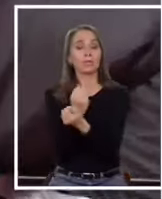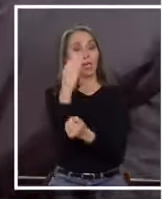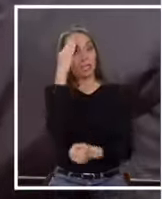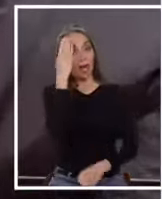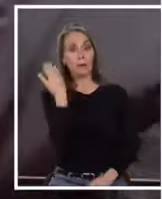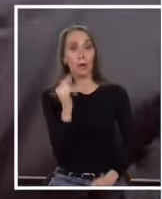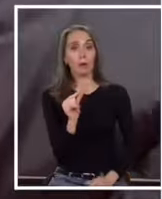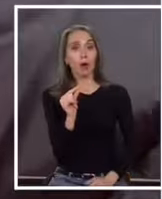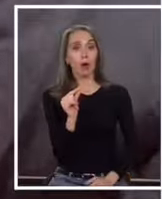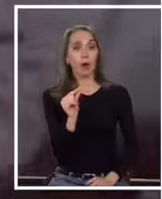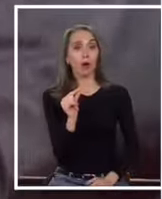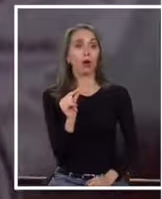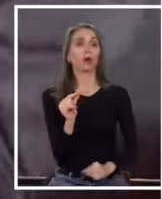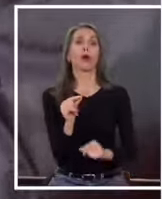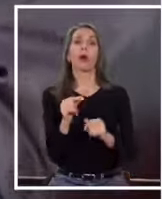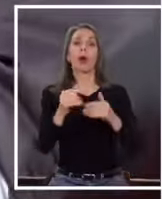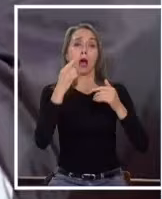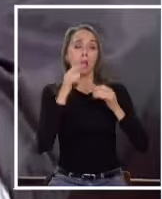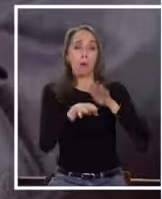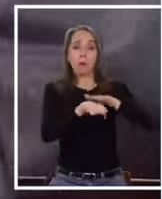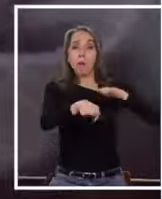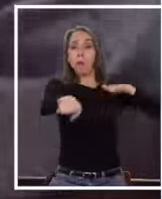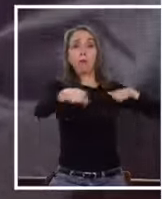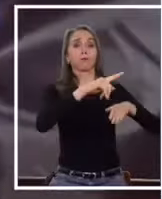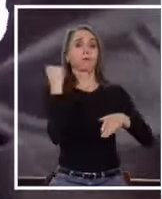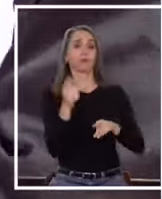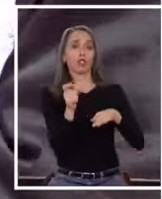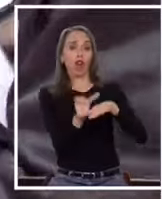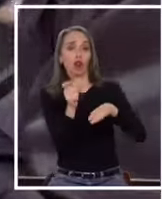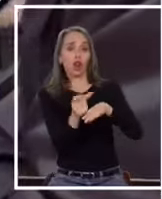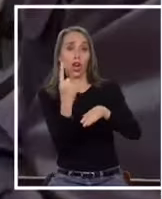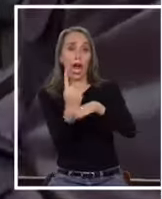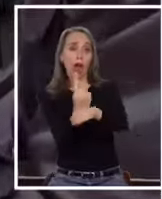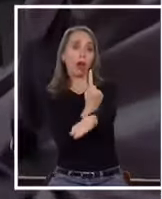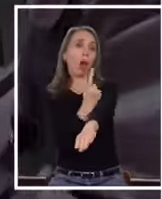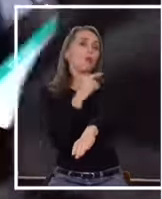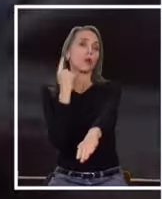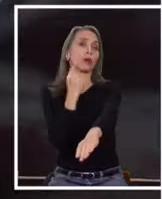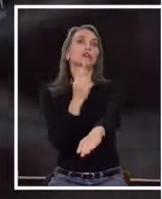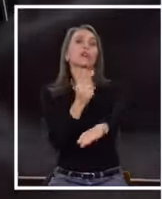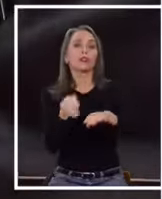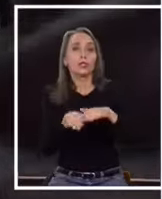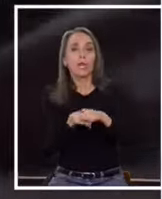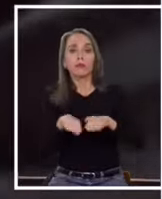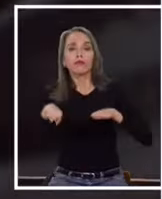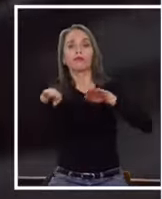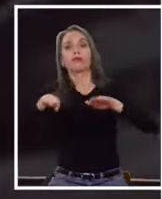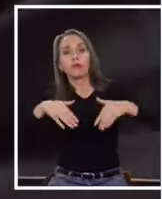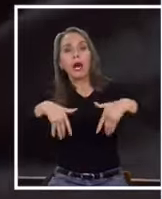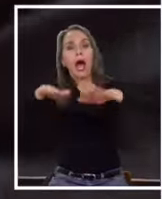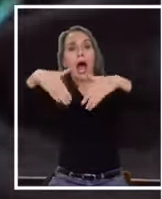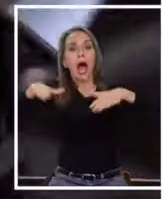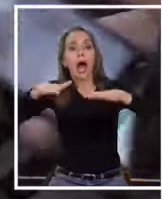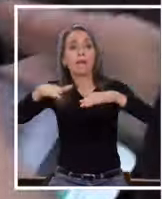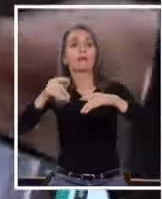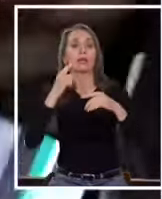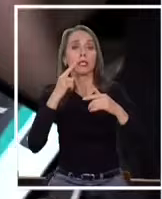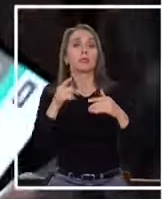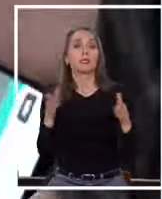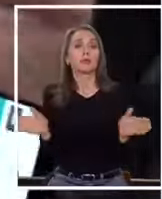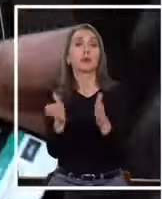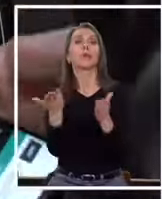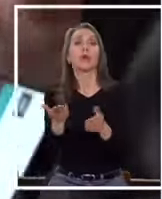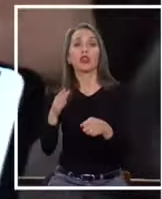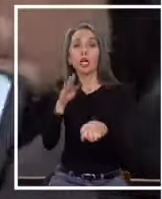hace muy pocos minutos a abrir parcialmente, hay que decir, el tránsito vehicular para ordenar el tránsito principalmente